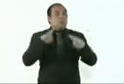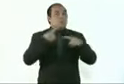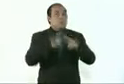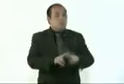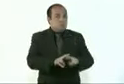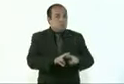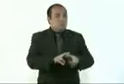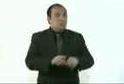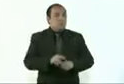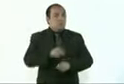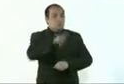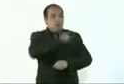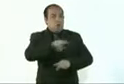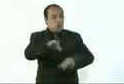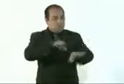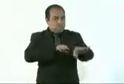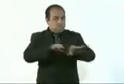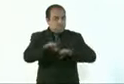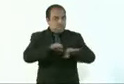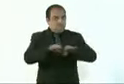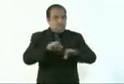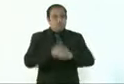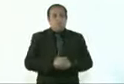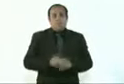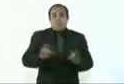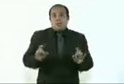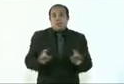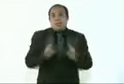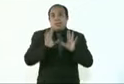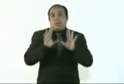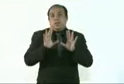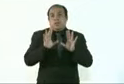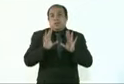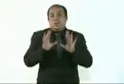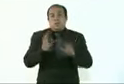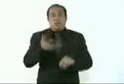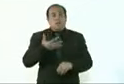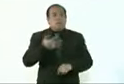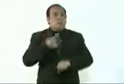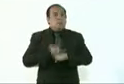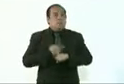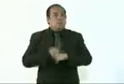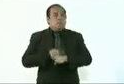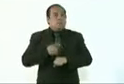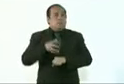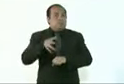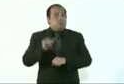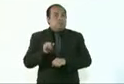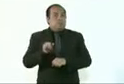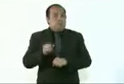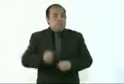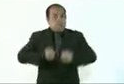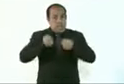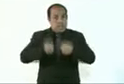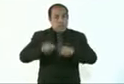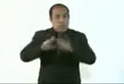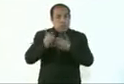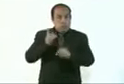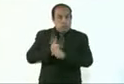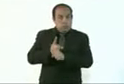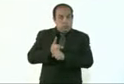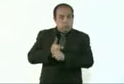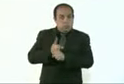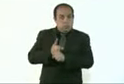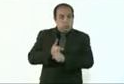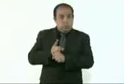maestros, pues están trabajando, y si eventualmente hay un caso de esta naturaleza, por la seguridad de la comunidad,